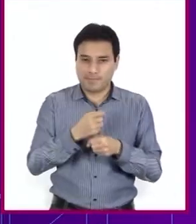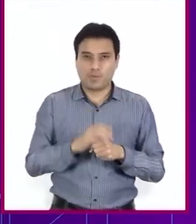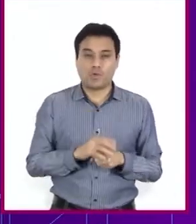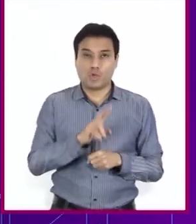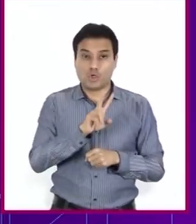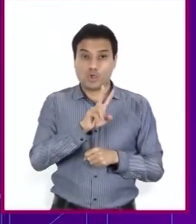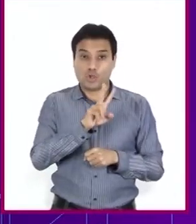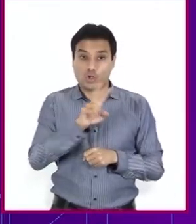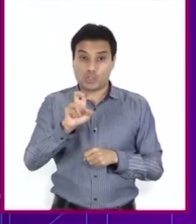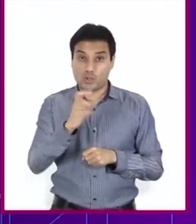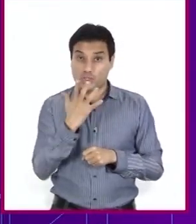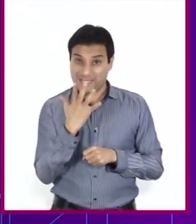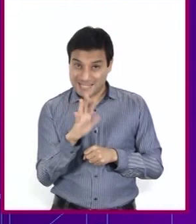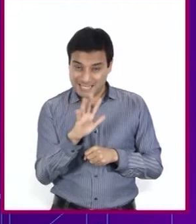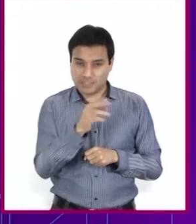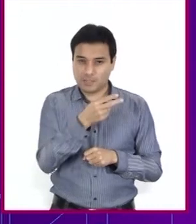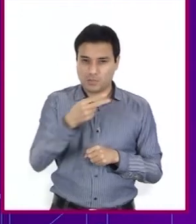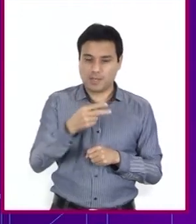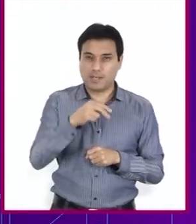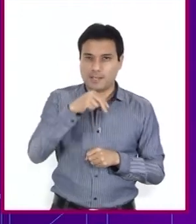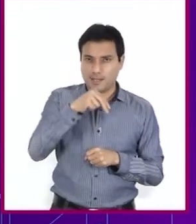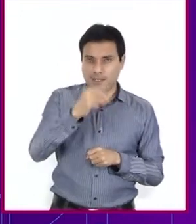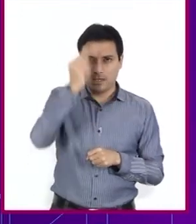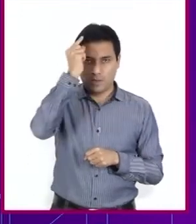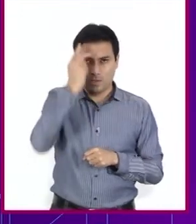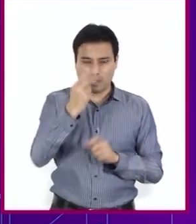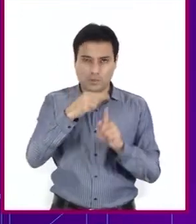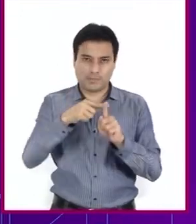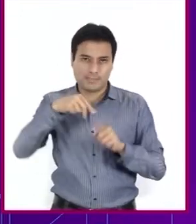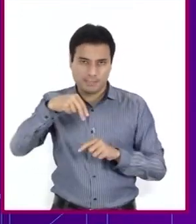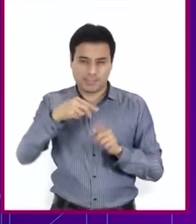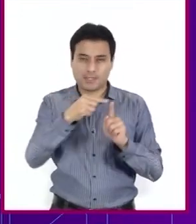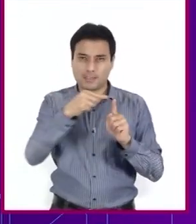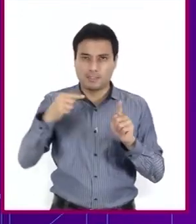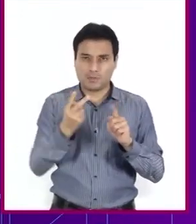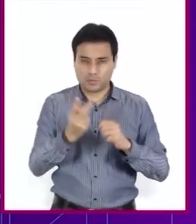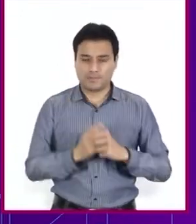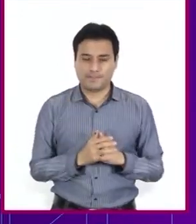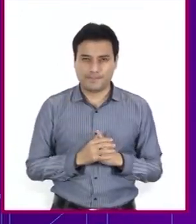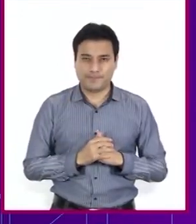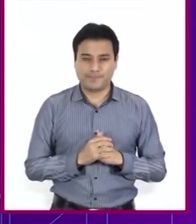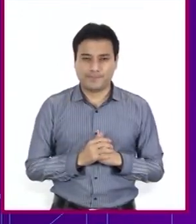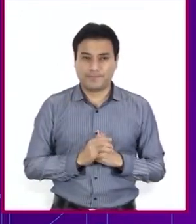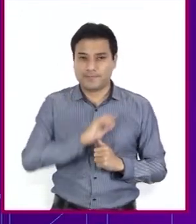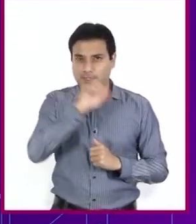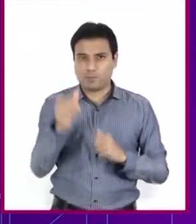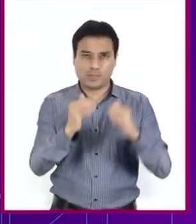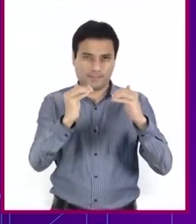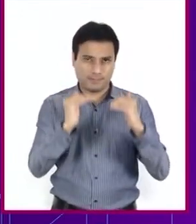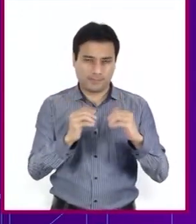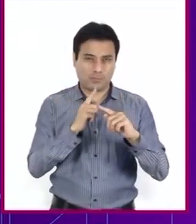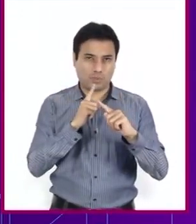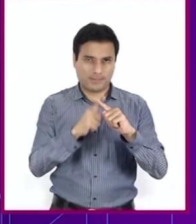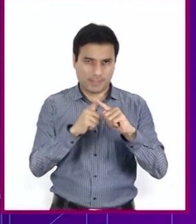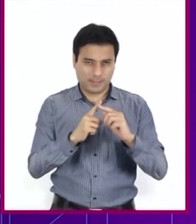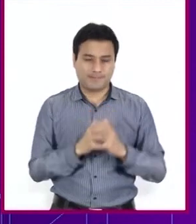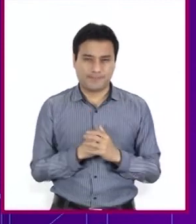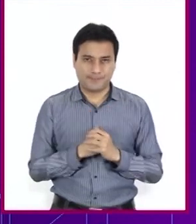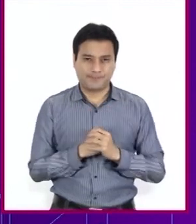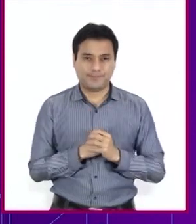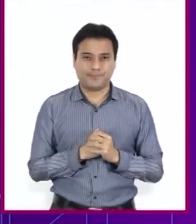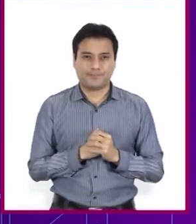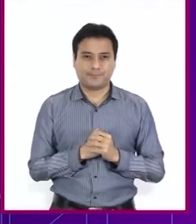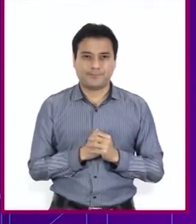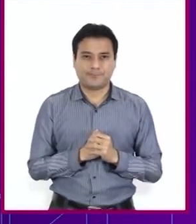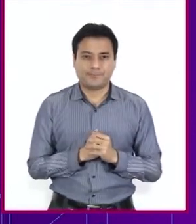210 a la expresión n al cuadrado más n, todo sobre 2. Luego se multiplican ambos miembros de la